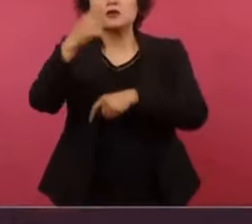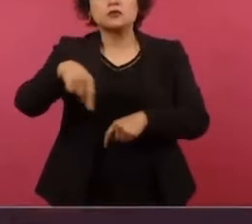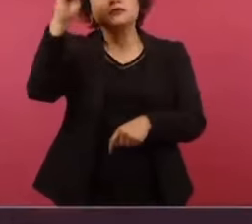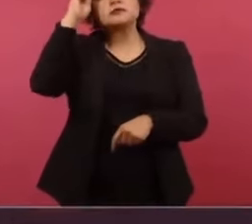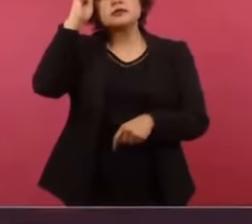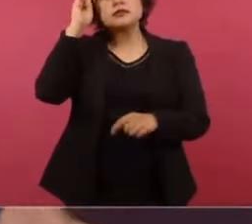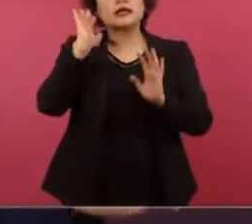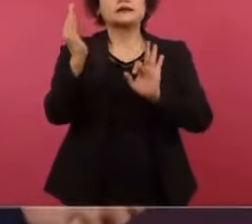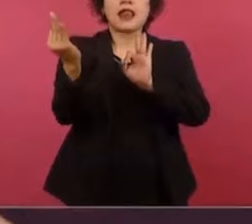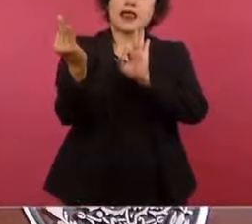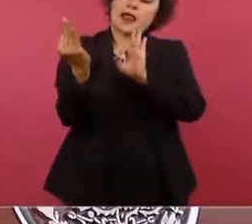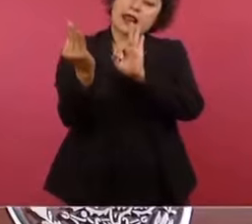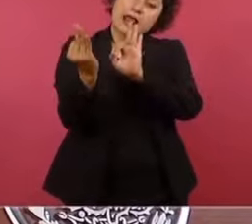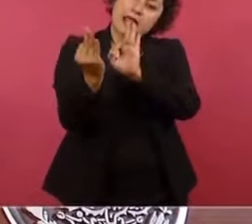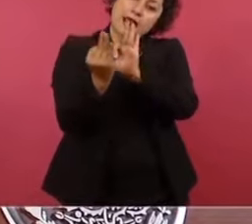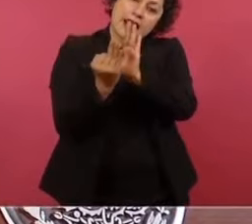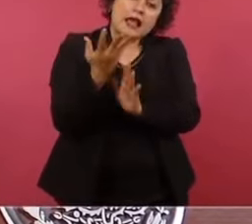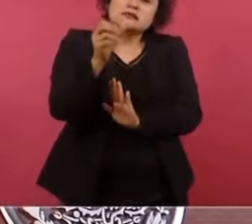5 meses, ya no es nada.